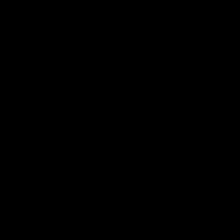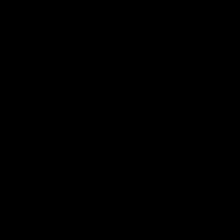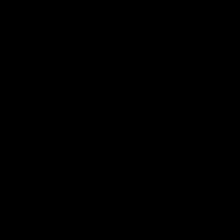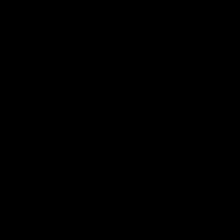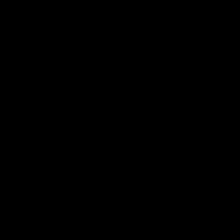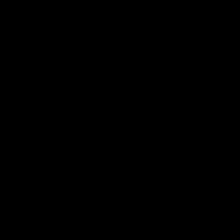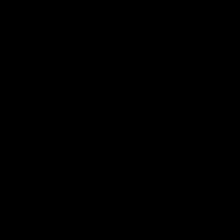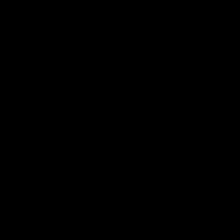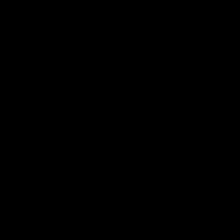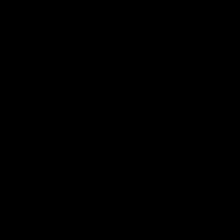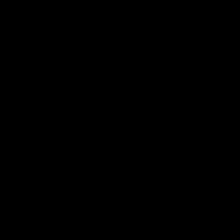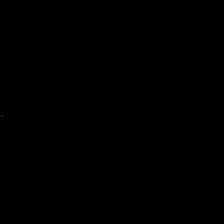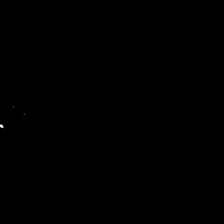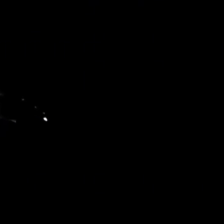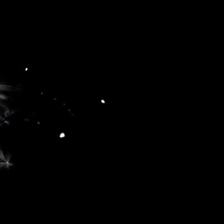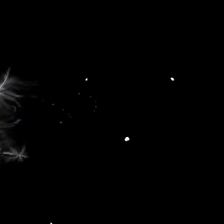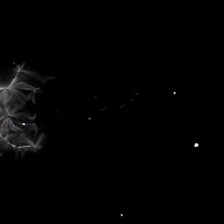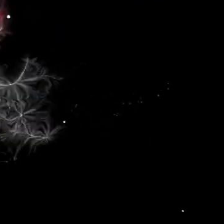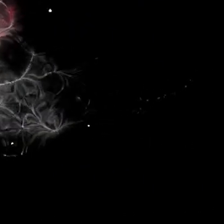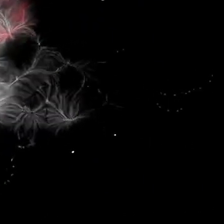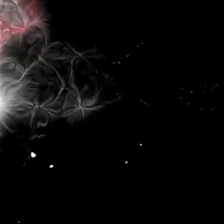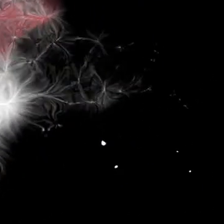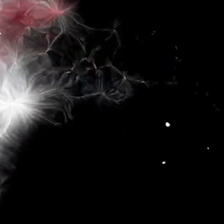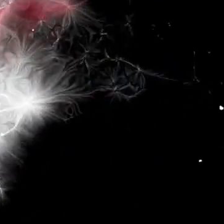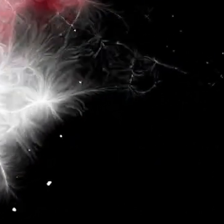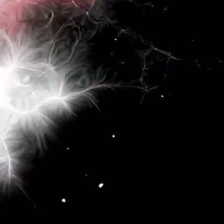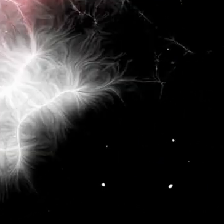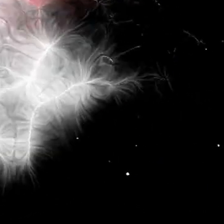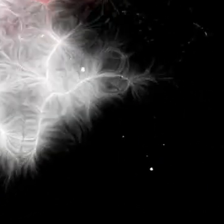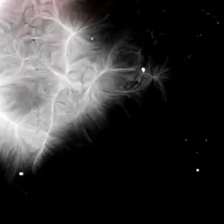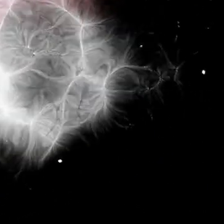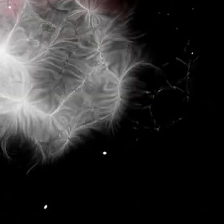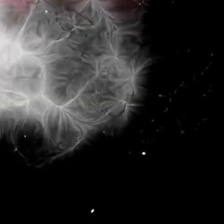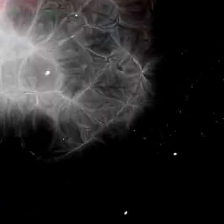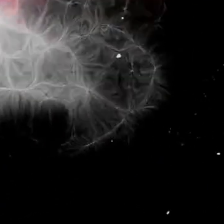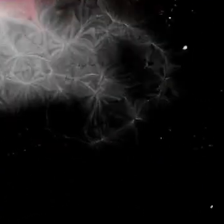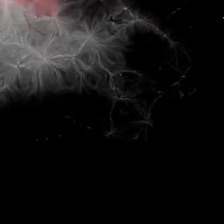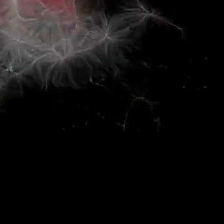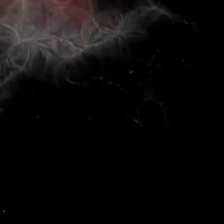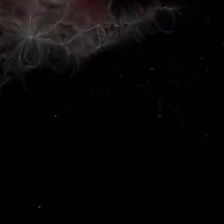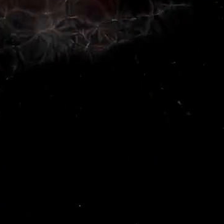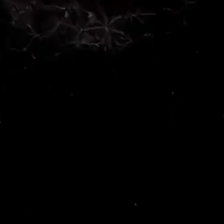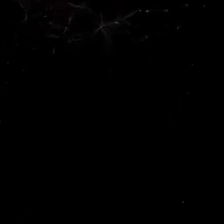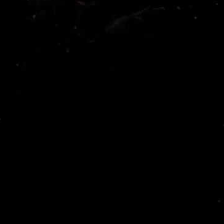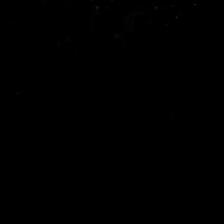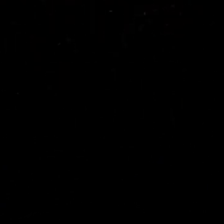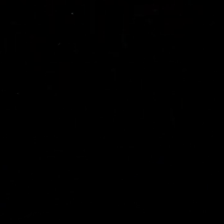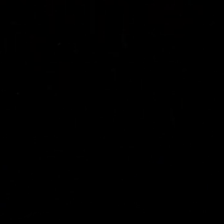donde el café es un sueño de sol. La vida